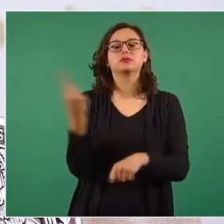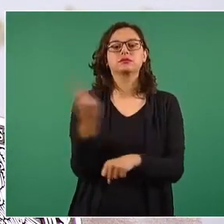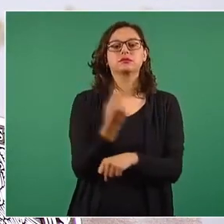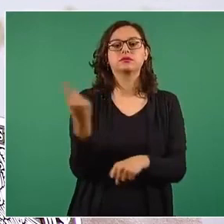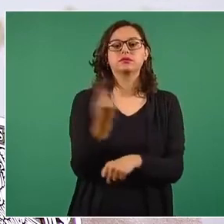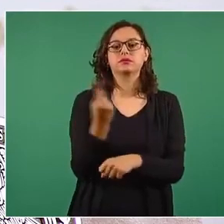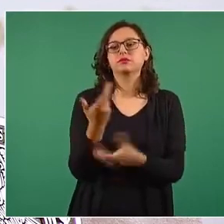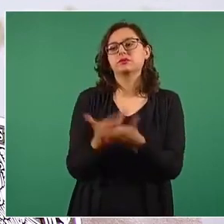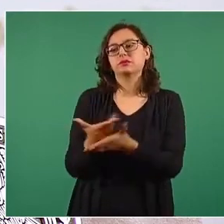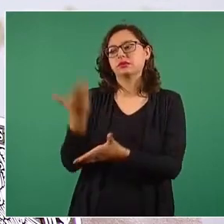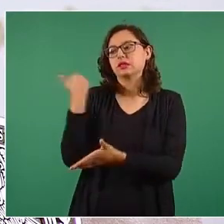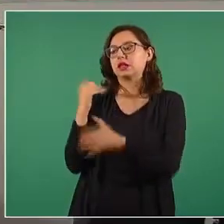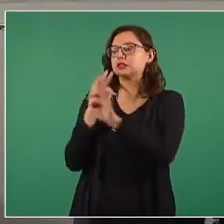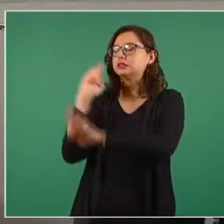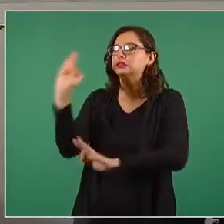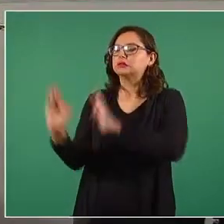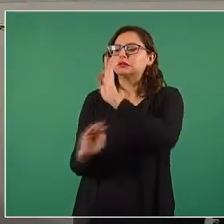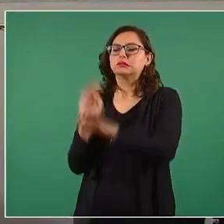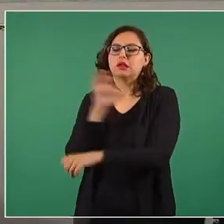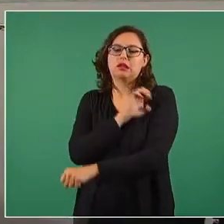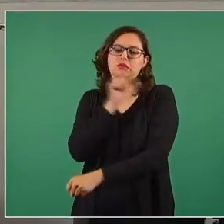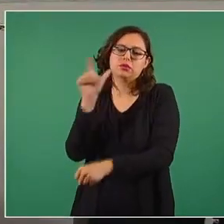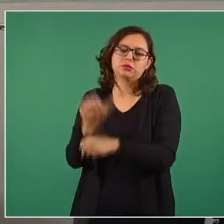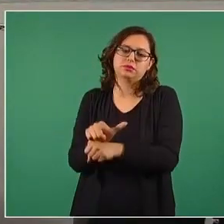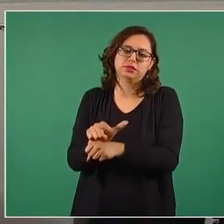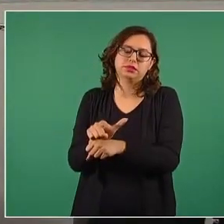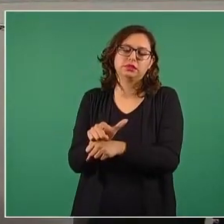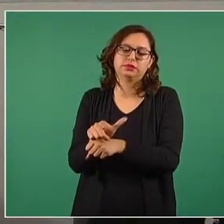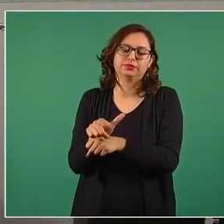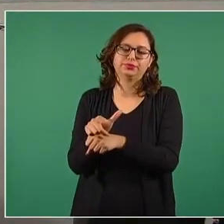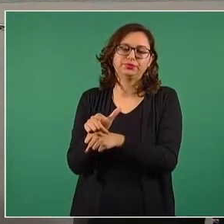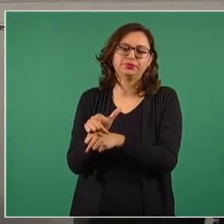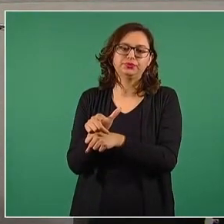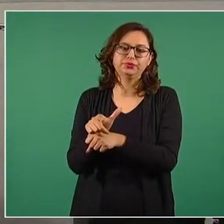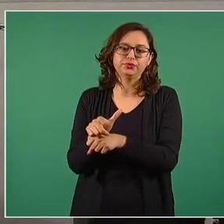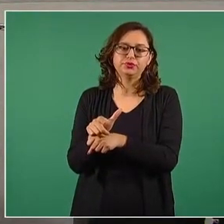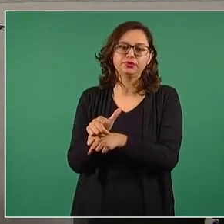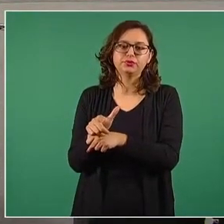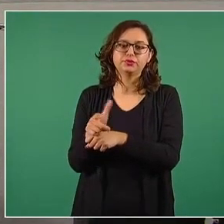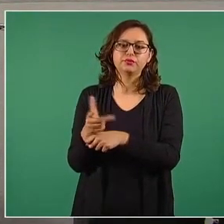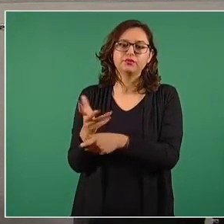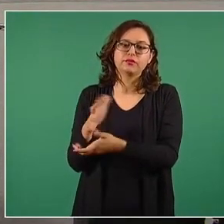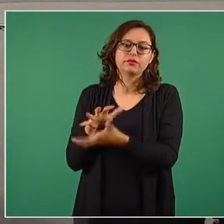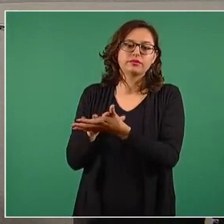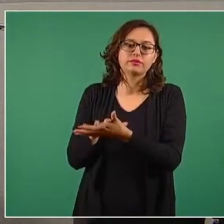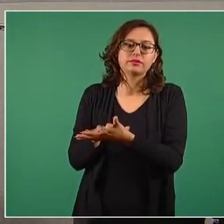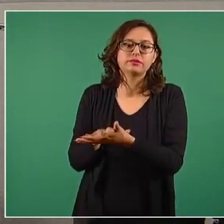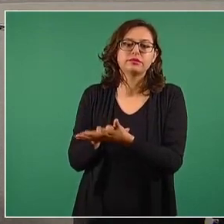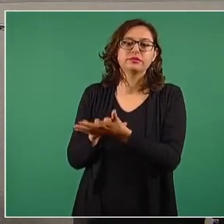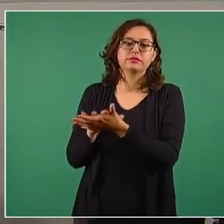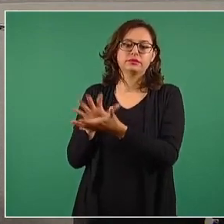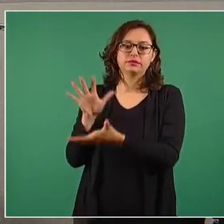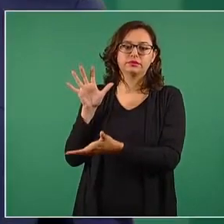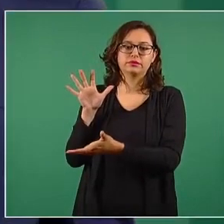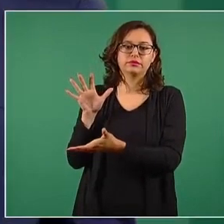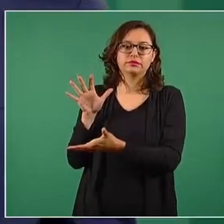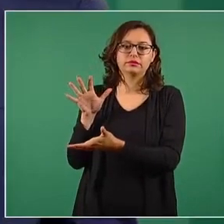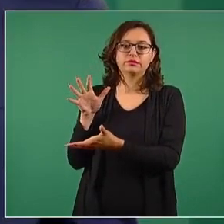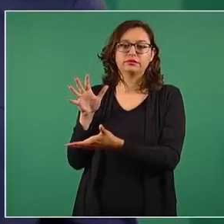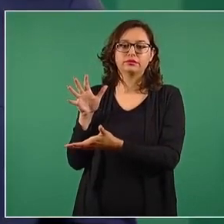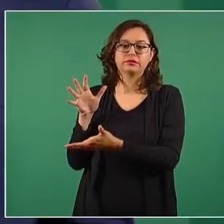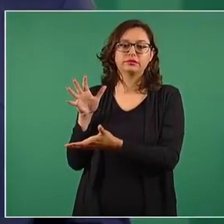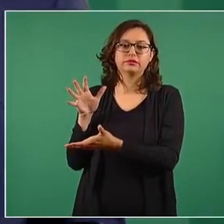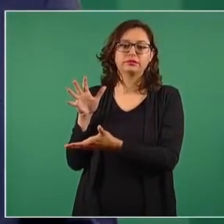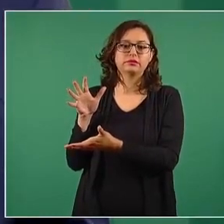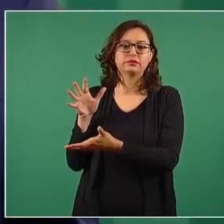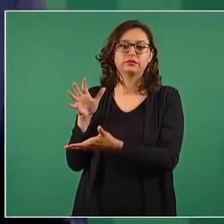recibían un trato especial. Casi la mayoría de los columnistas, o tiene que ver